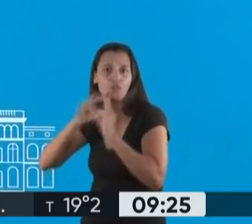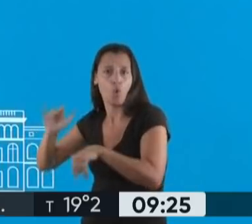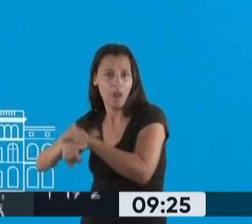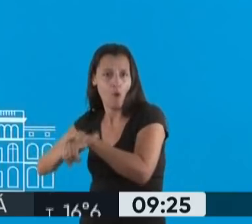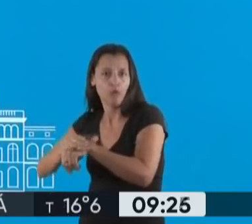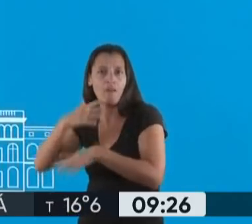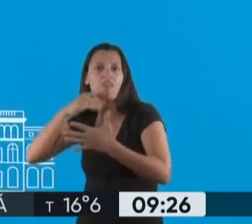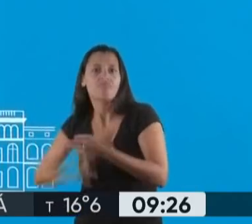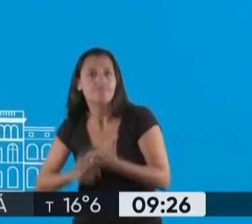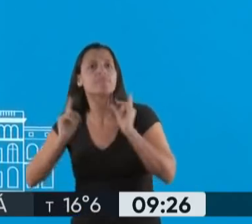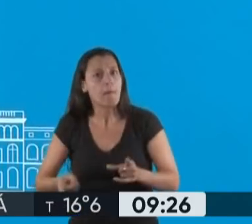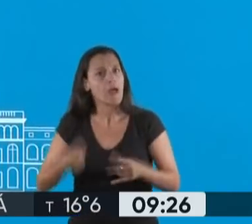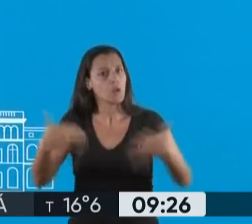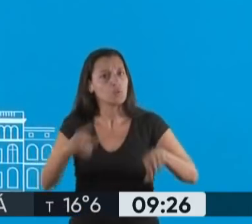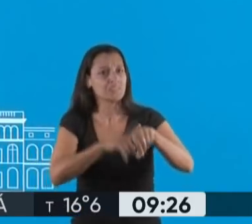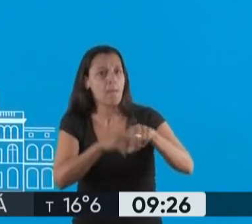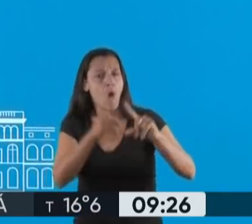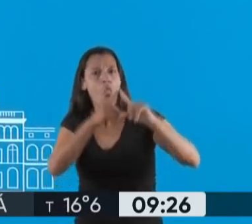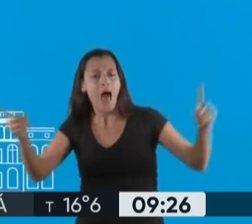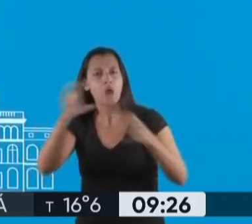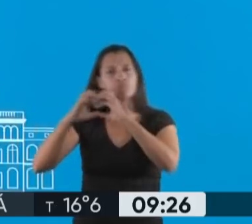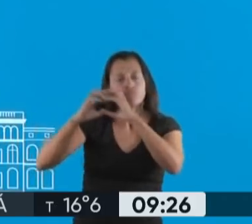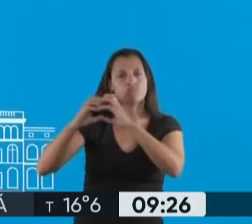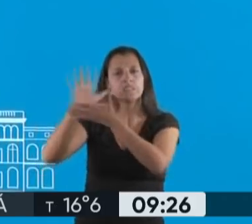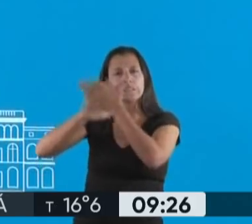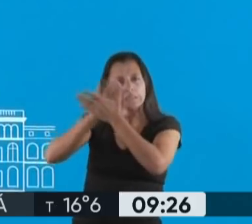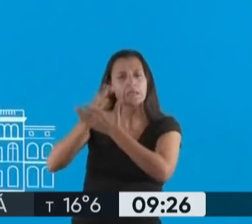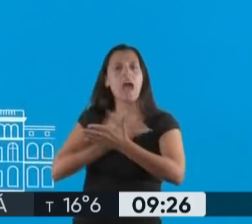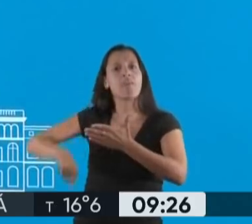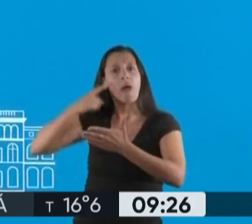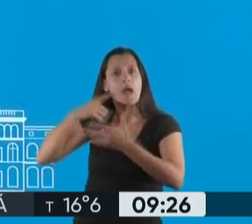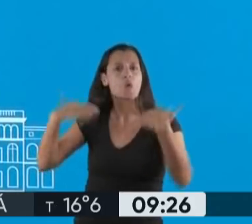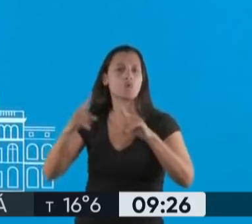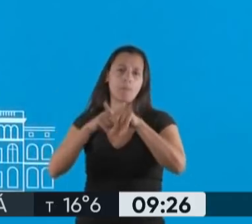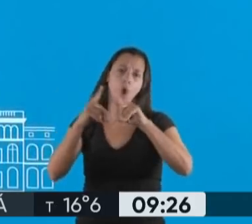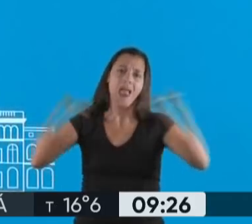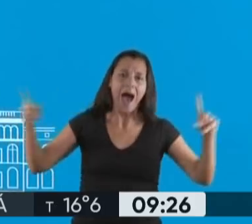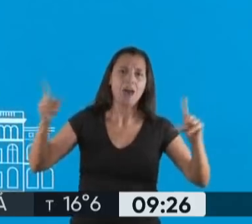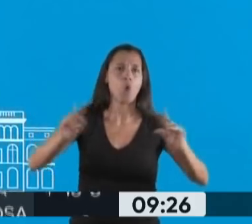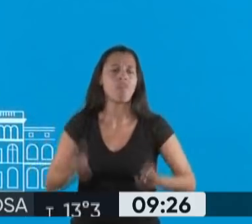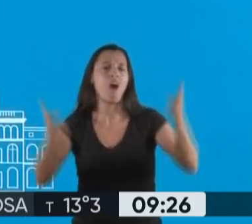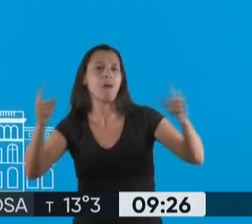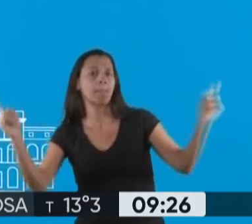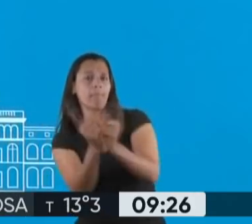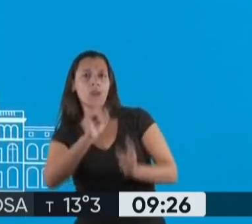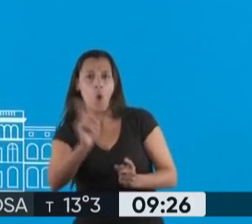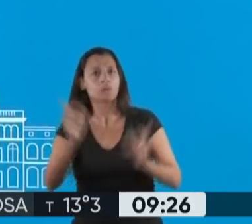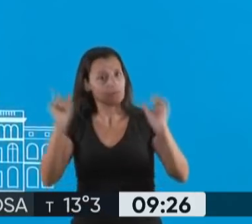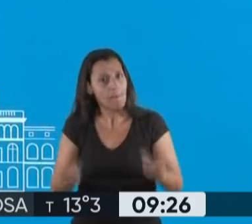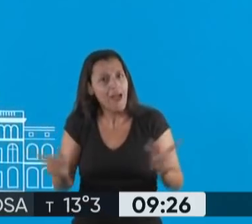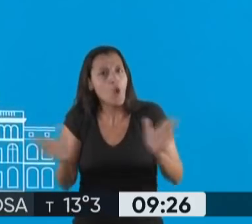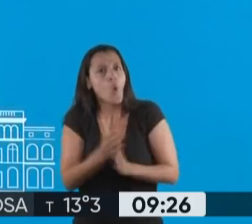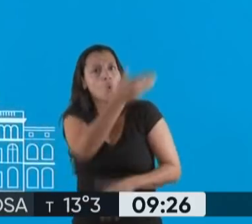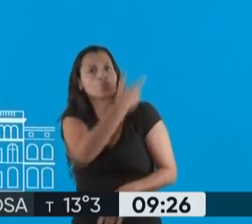adelante durante tanto tiempo una negociación con el Fondo Monetario Internacional en la que, junto al presidente Alberto Fernández,